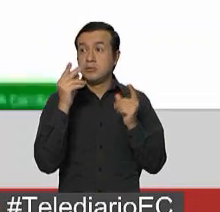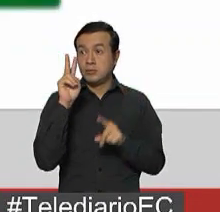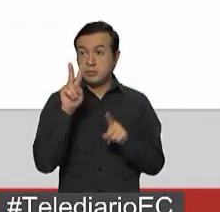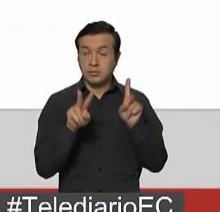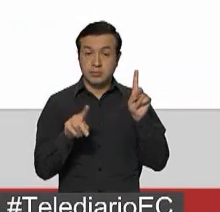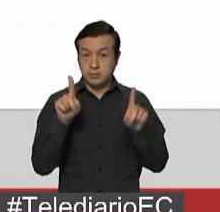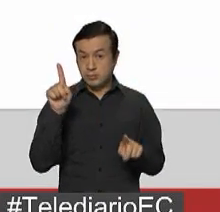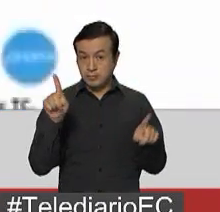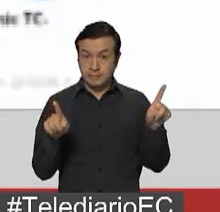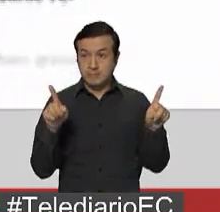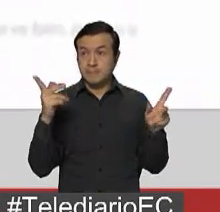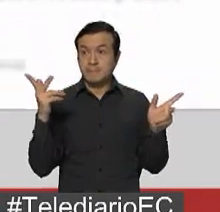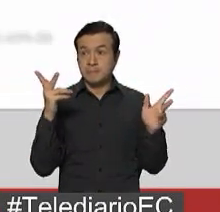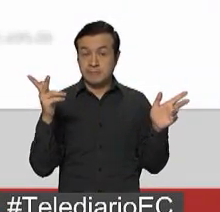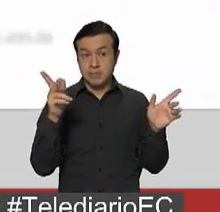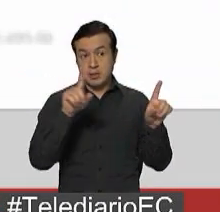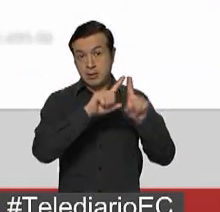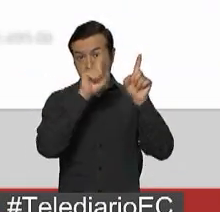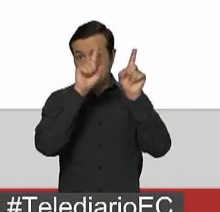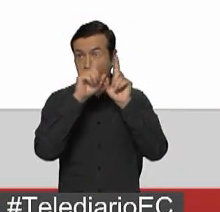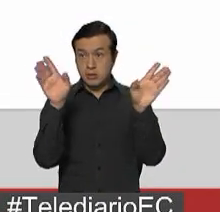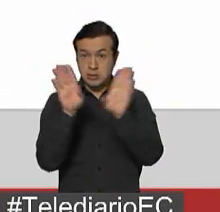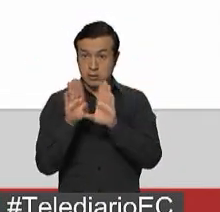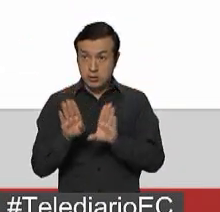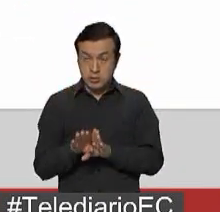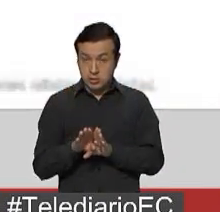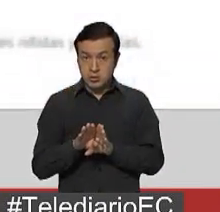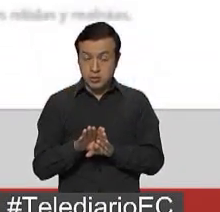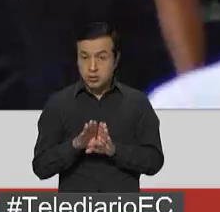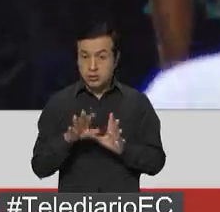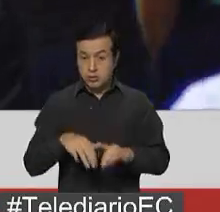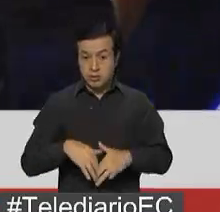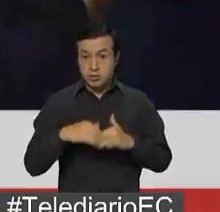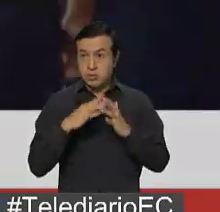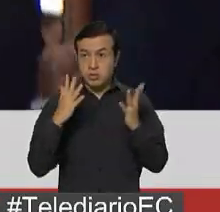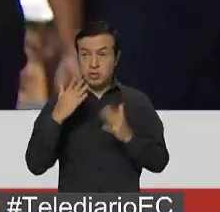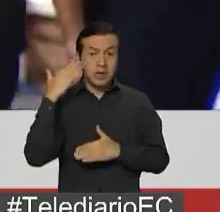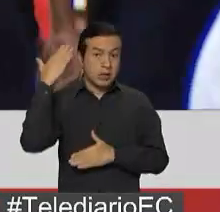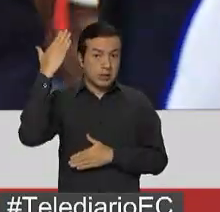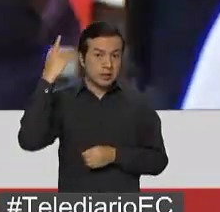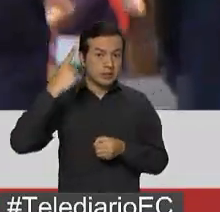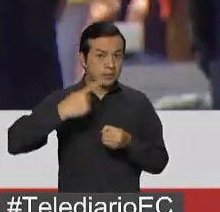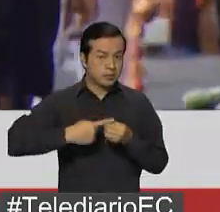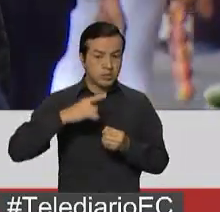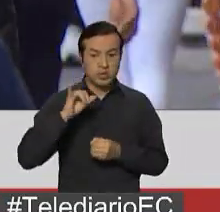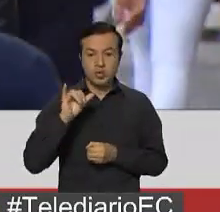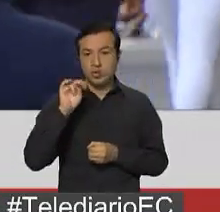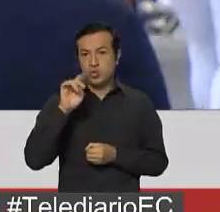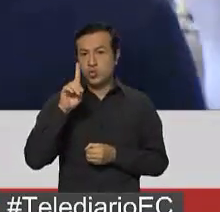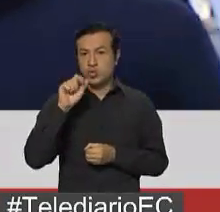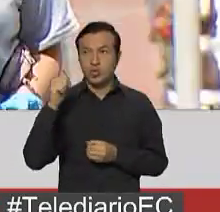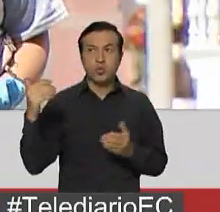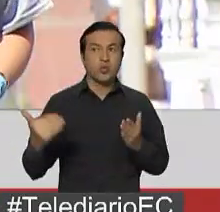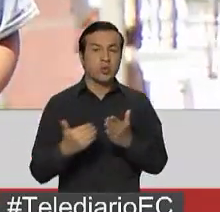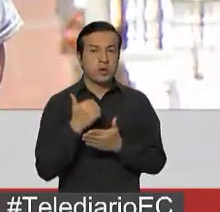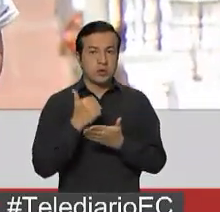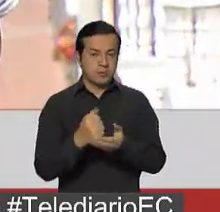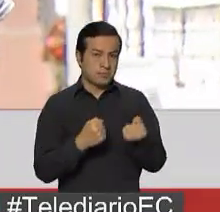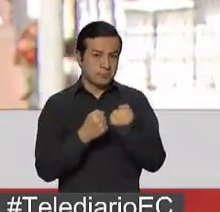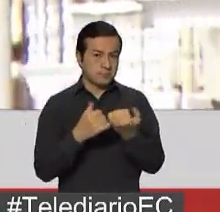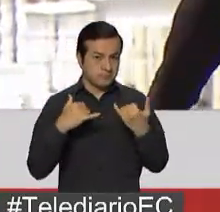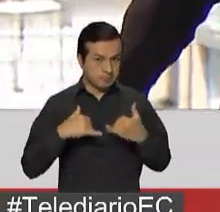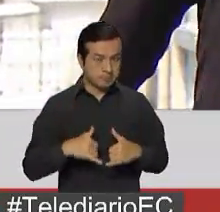varios escenarios para evitar cerrar las empresas que no logren recuperarse el alcalde de quito jorge yunda lanzó un salvavidas y no